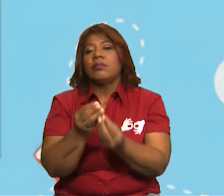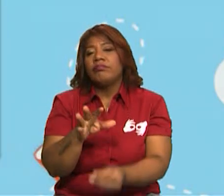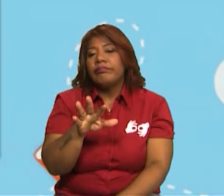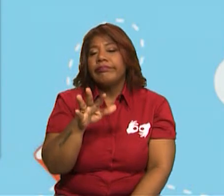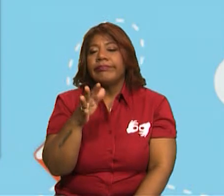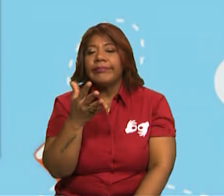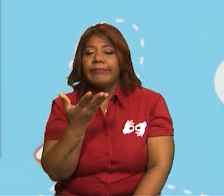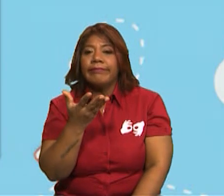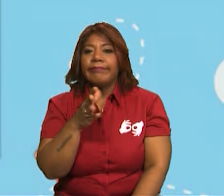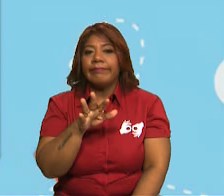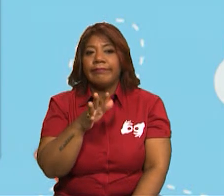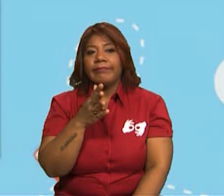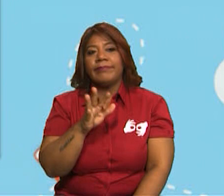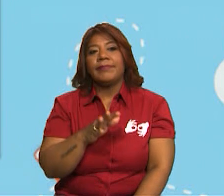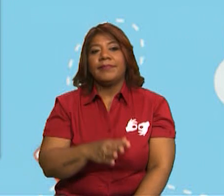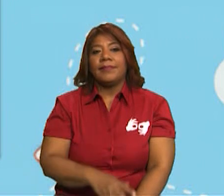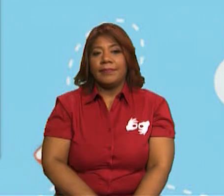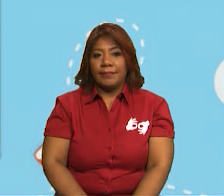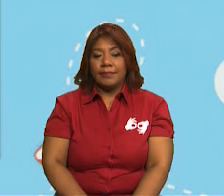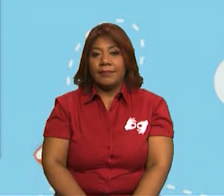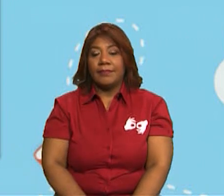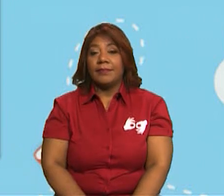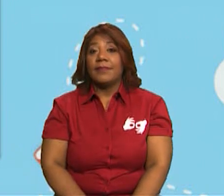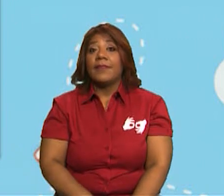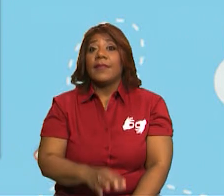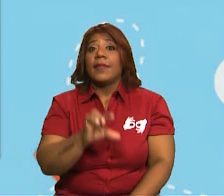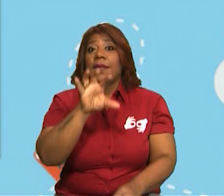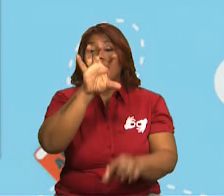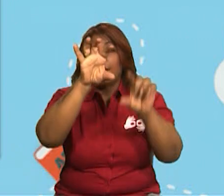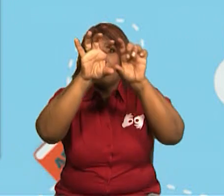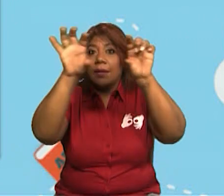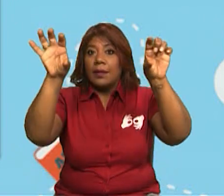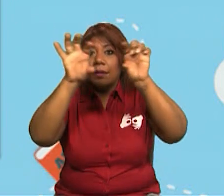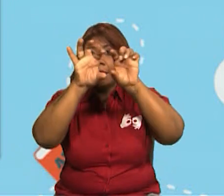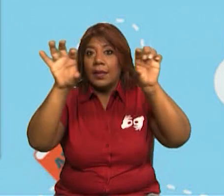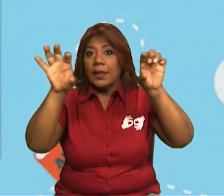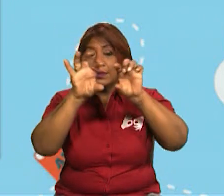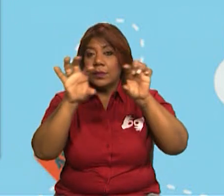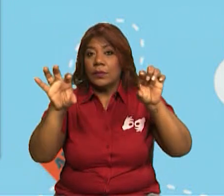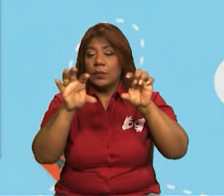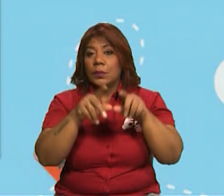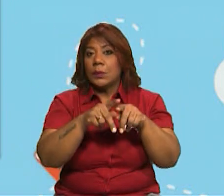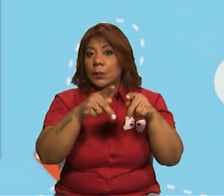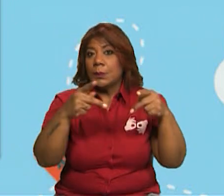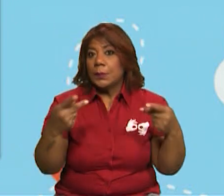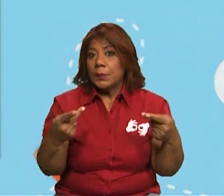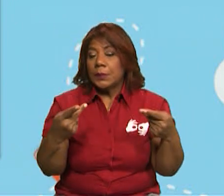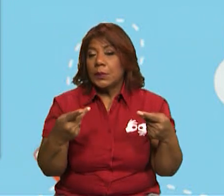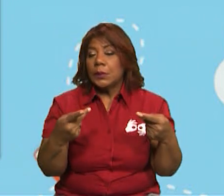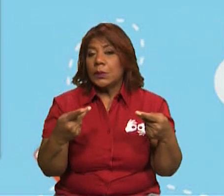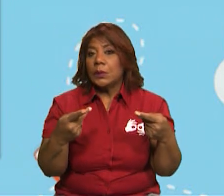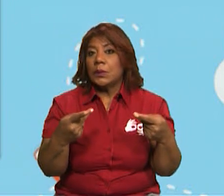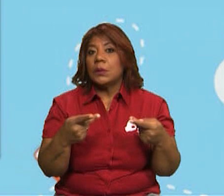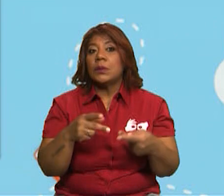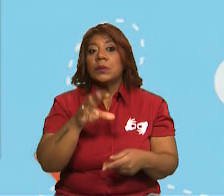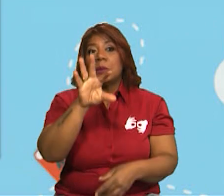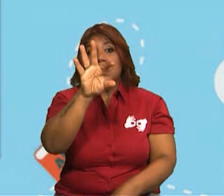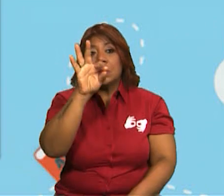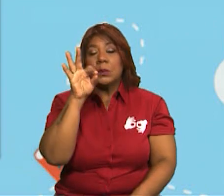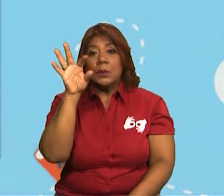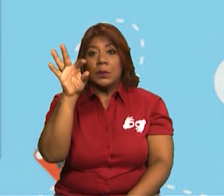que todavía ese no lo hemos logrado. Selecciono párrafos sencillos de periódicos o recursos a